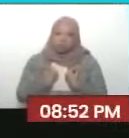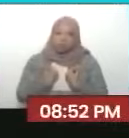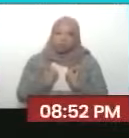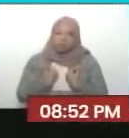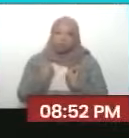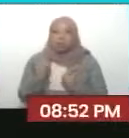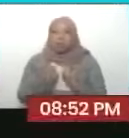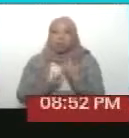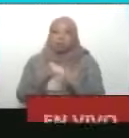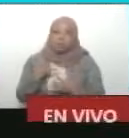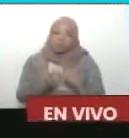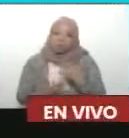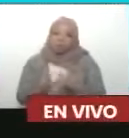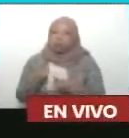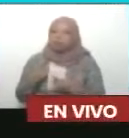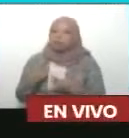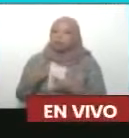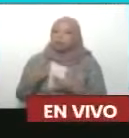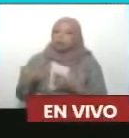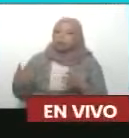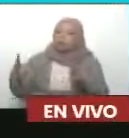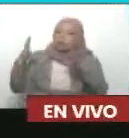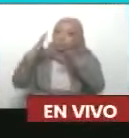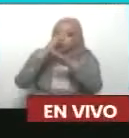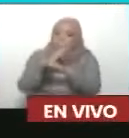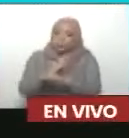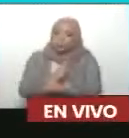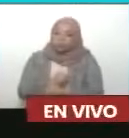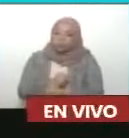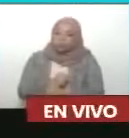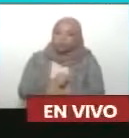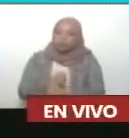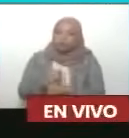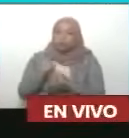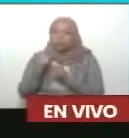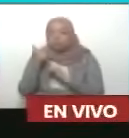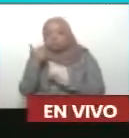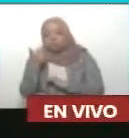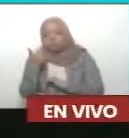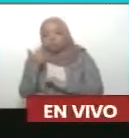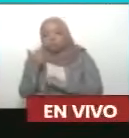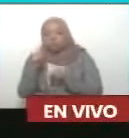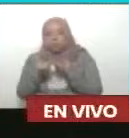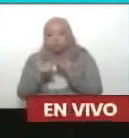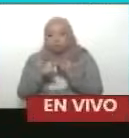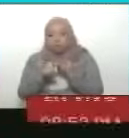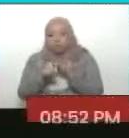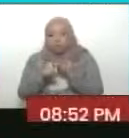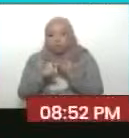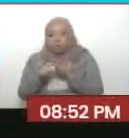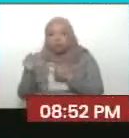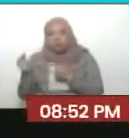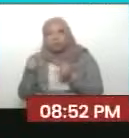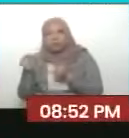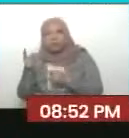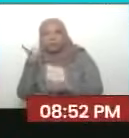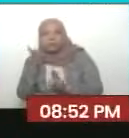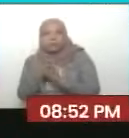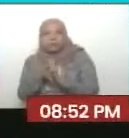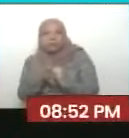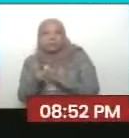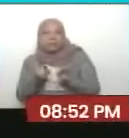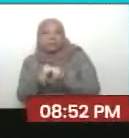varias actividades, en la noche, estoy ahí en el mueble, conversando con Silita, pim, pum, pa,